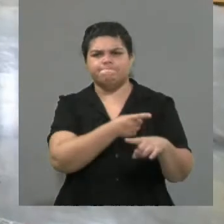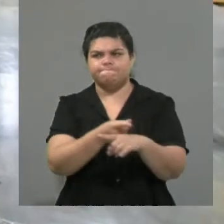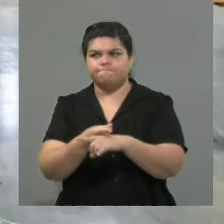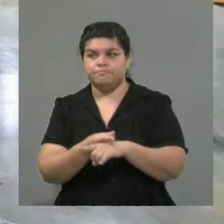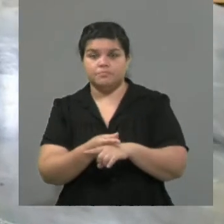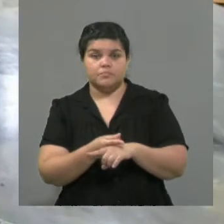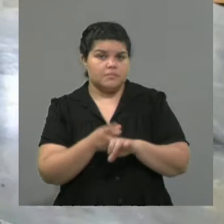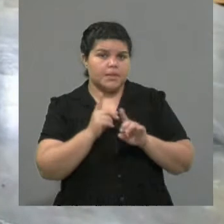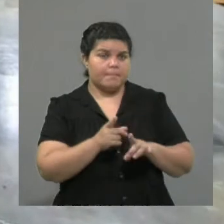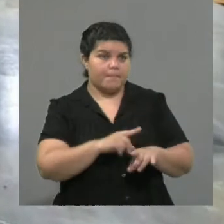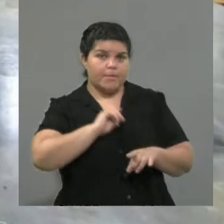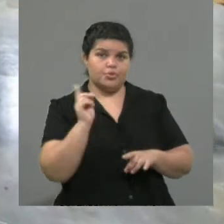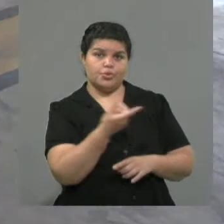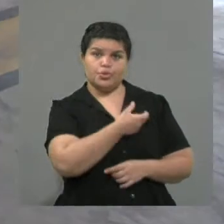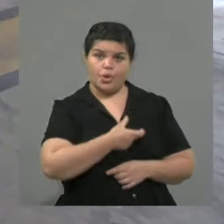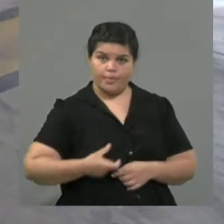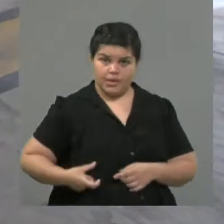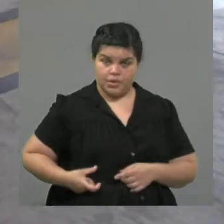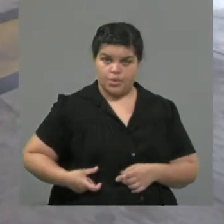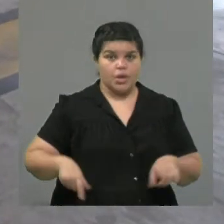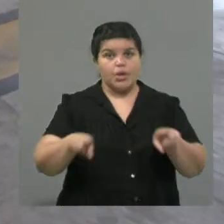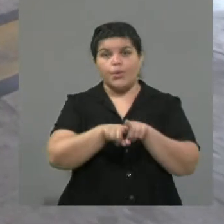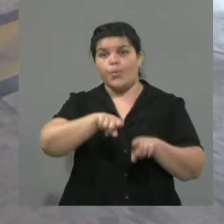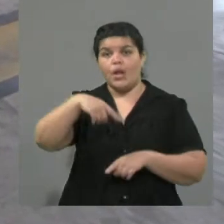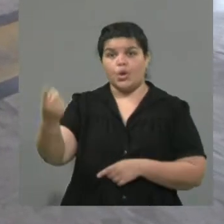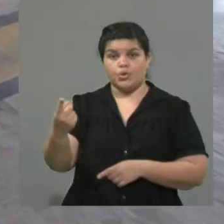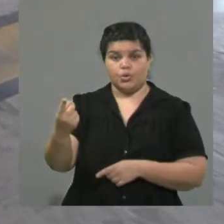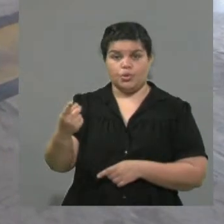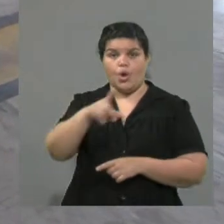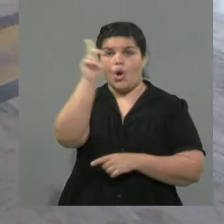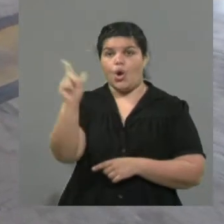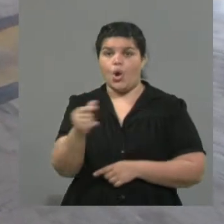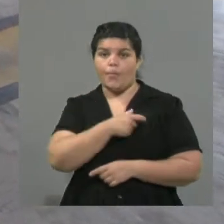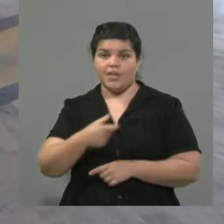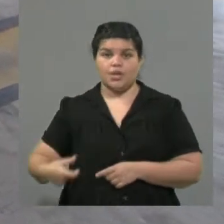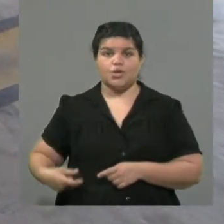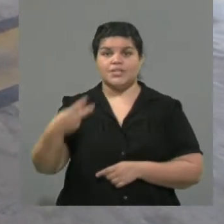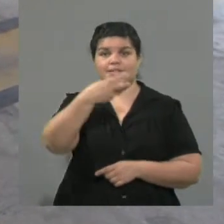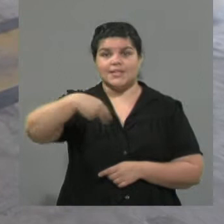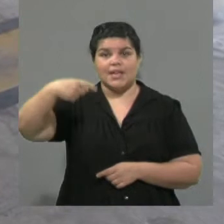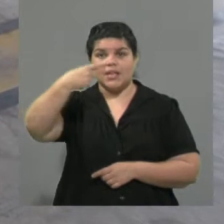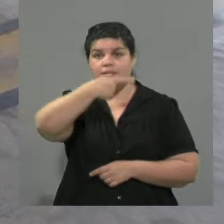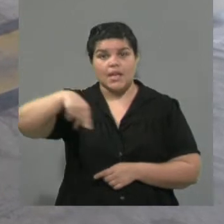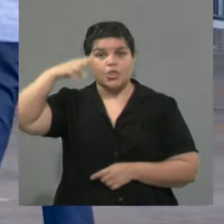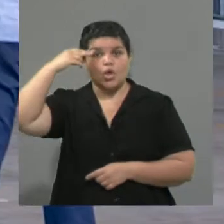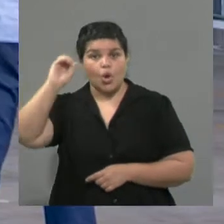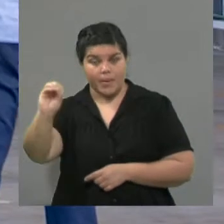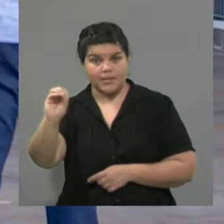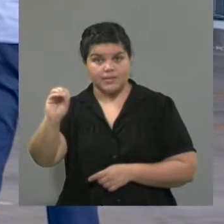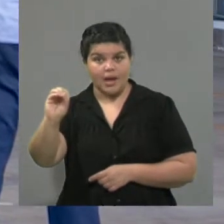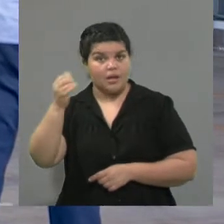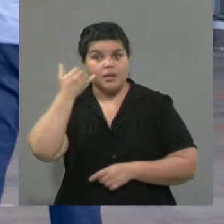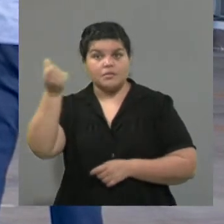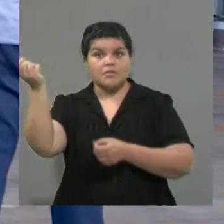del mundo, acaban de firmar la iniciación, el 28 de octubre, de la segunda década de